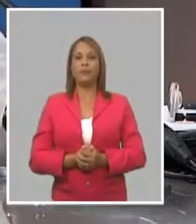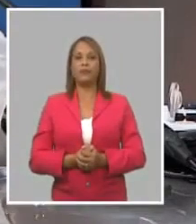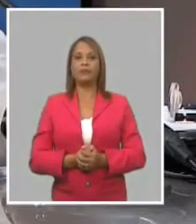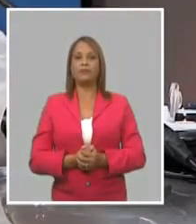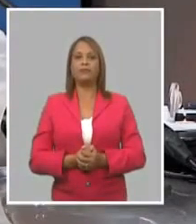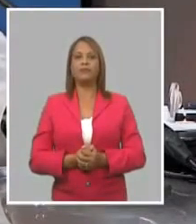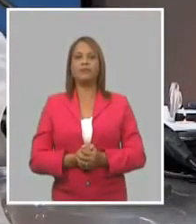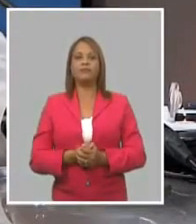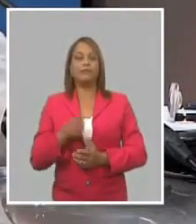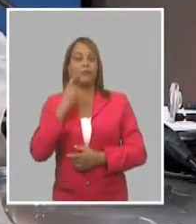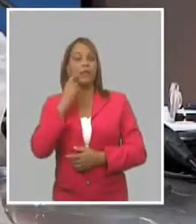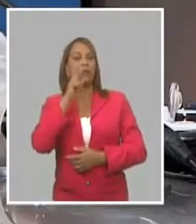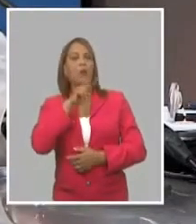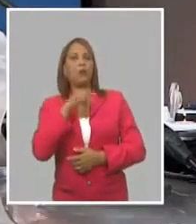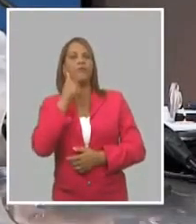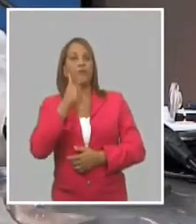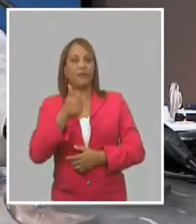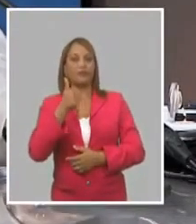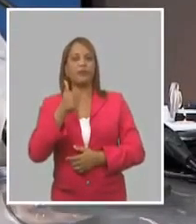Entonces, vamos al concepto